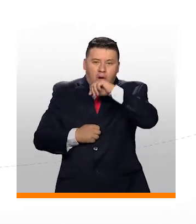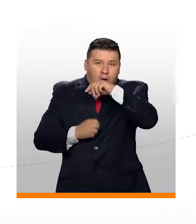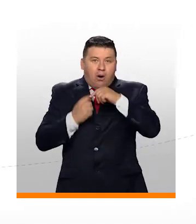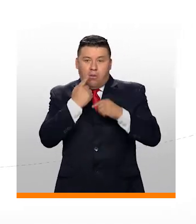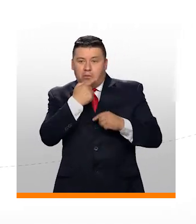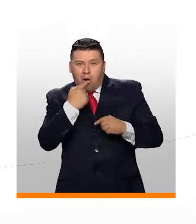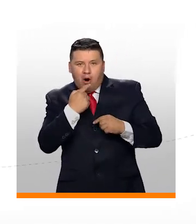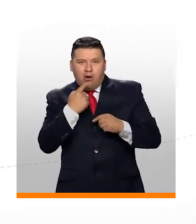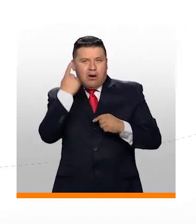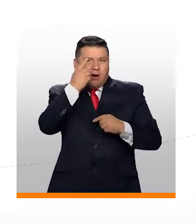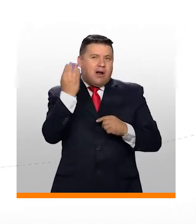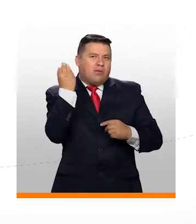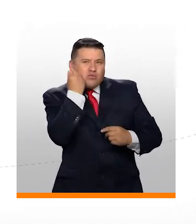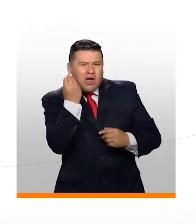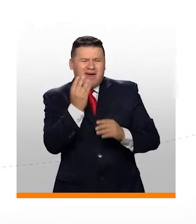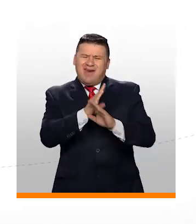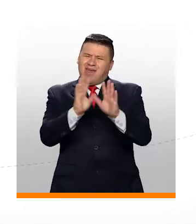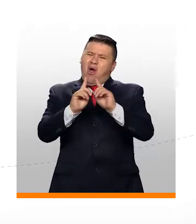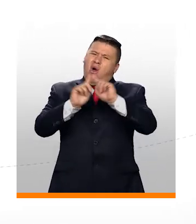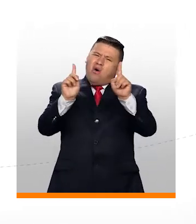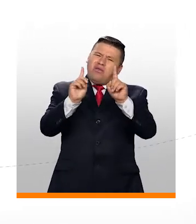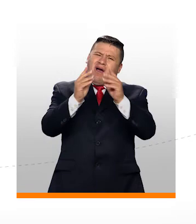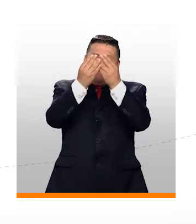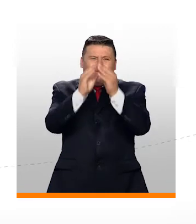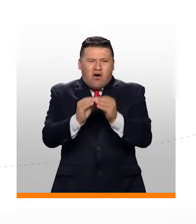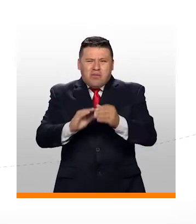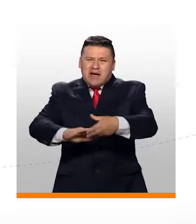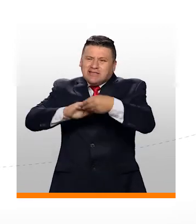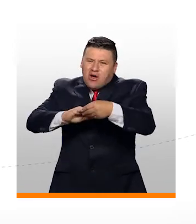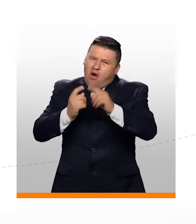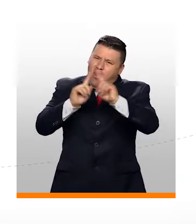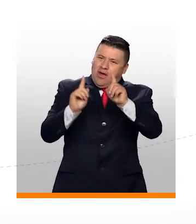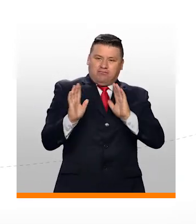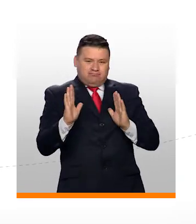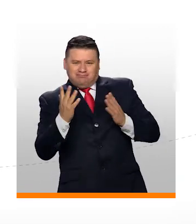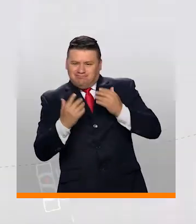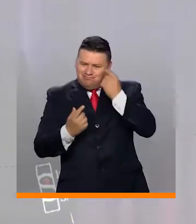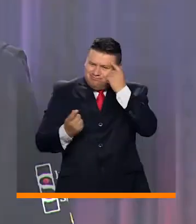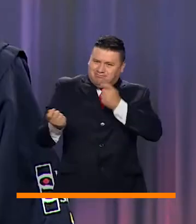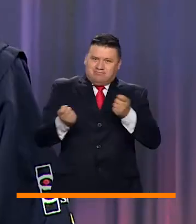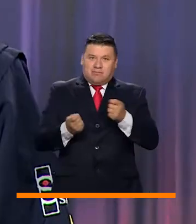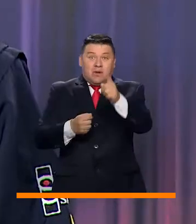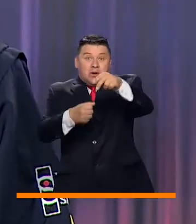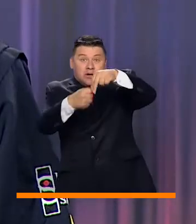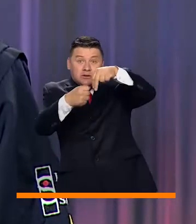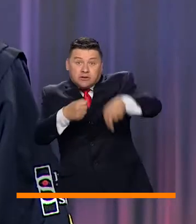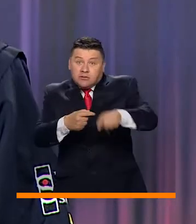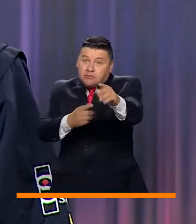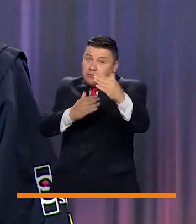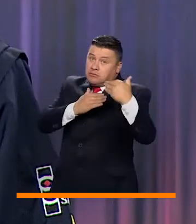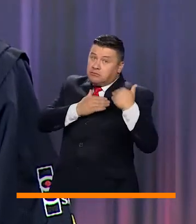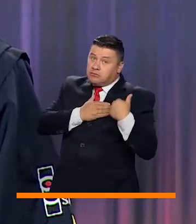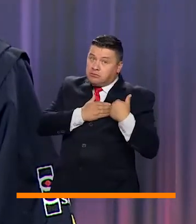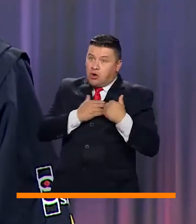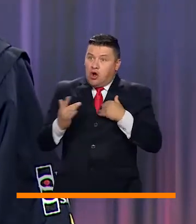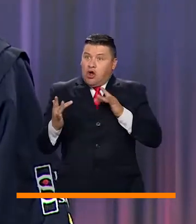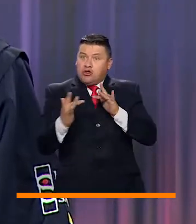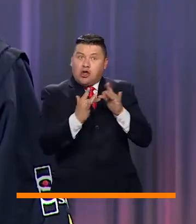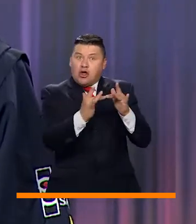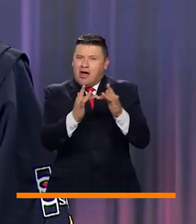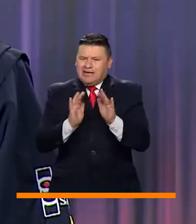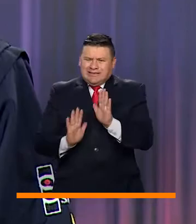la boca, la cara y encontremos una forma distinta o alternativa para saludar. Como ciudadanos, tenemos en nuestras manos